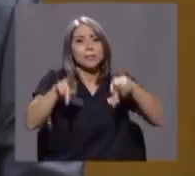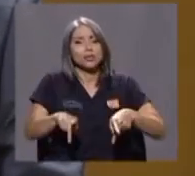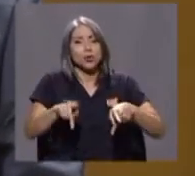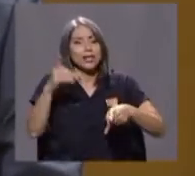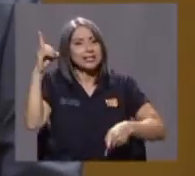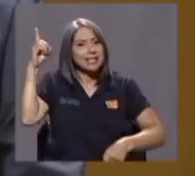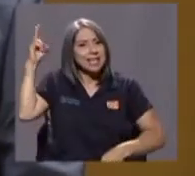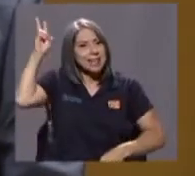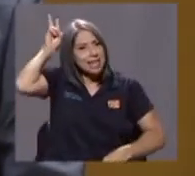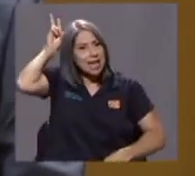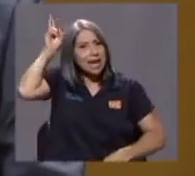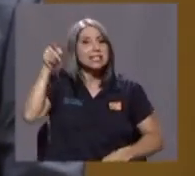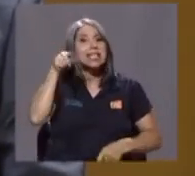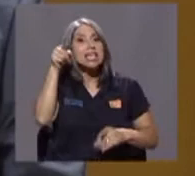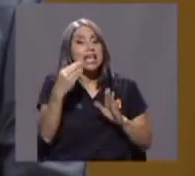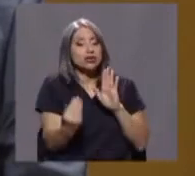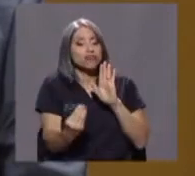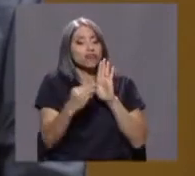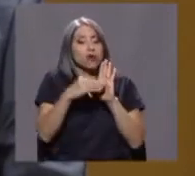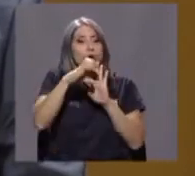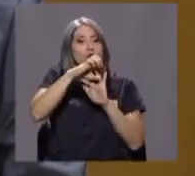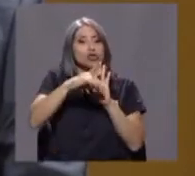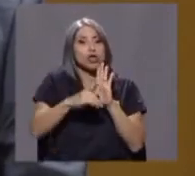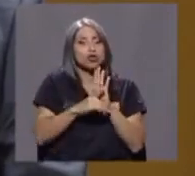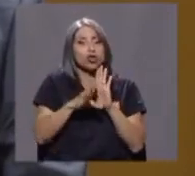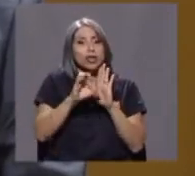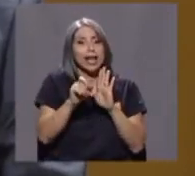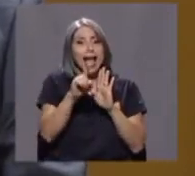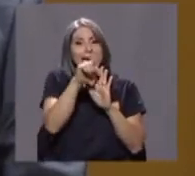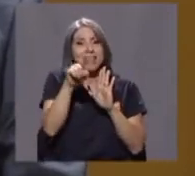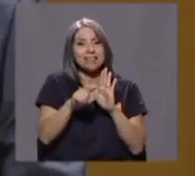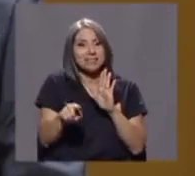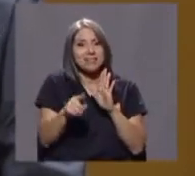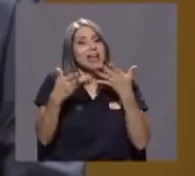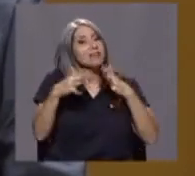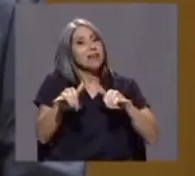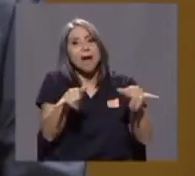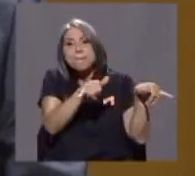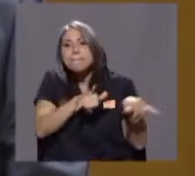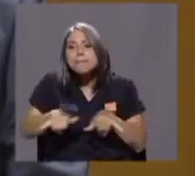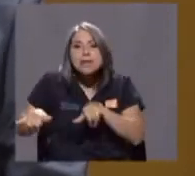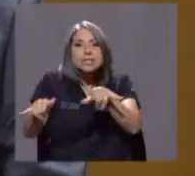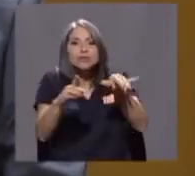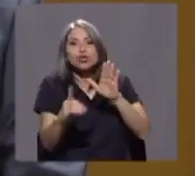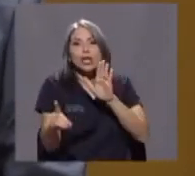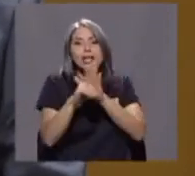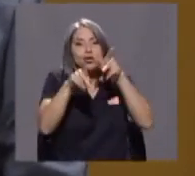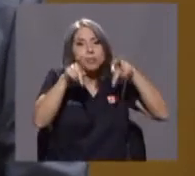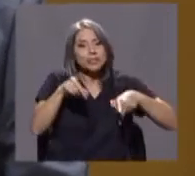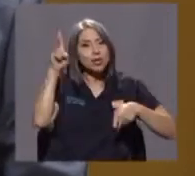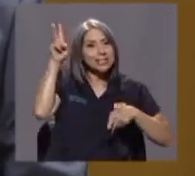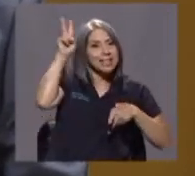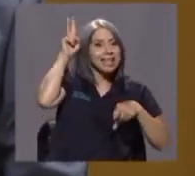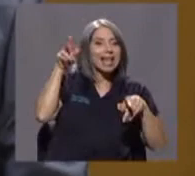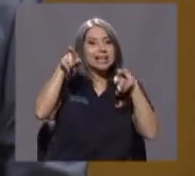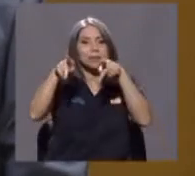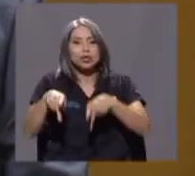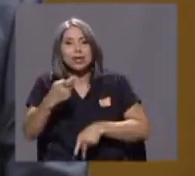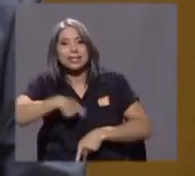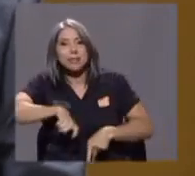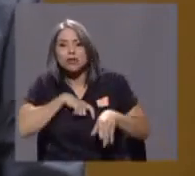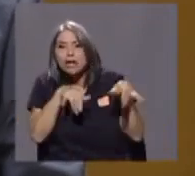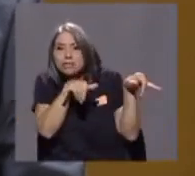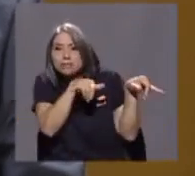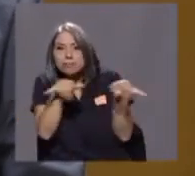otorgada en la Constitución de Cádiz. Se le dan los mismos derechos a los indígenas que que a los españoles,